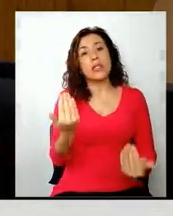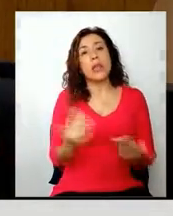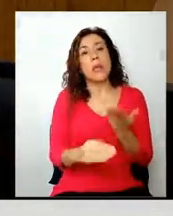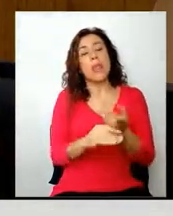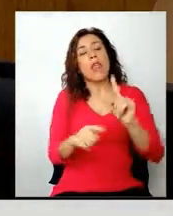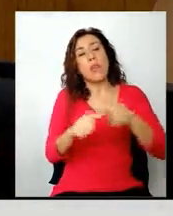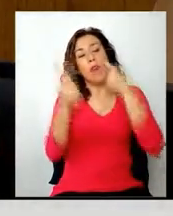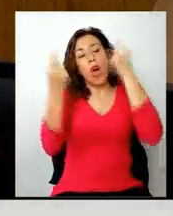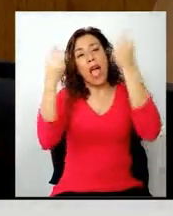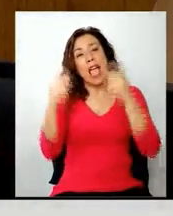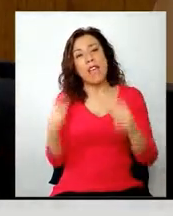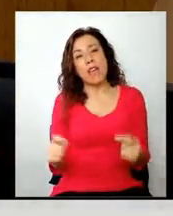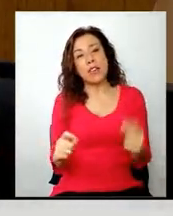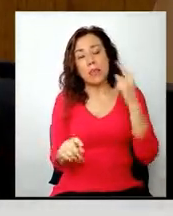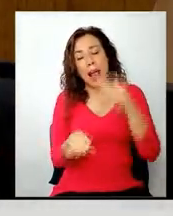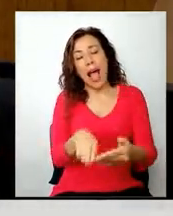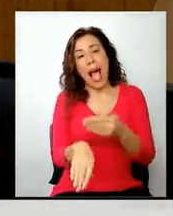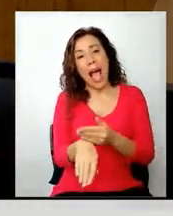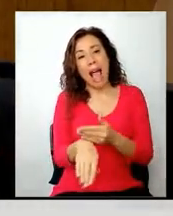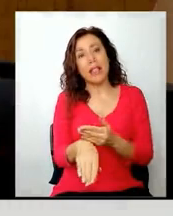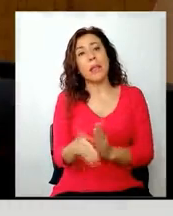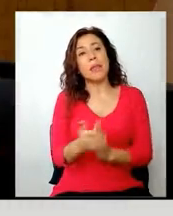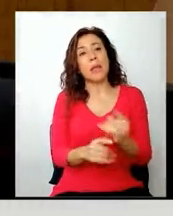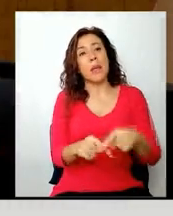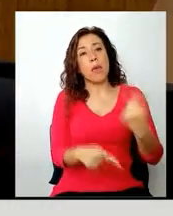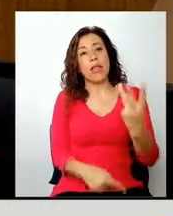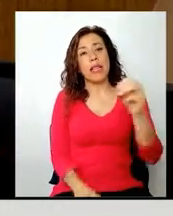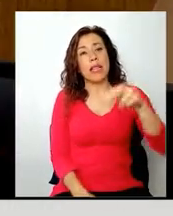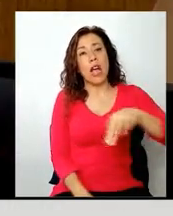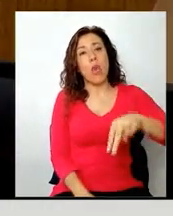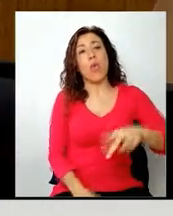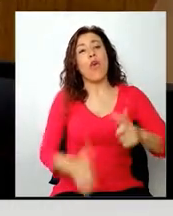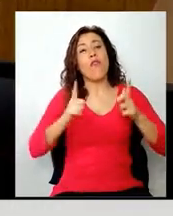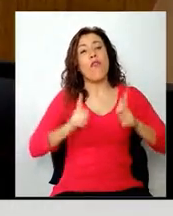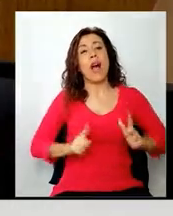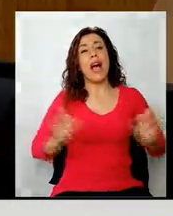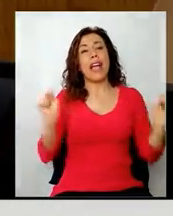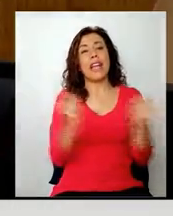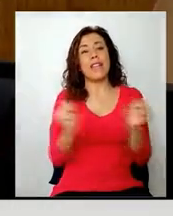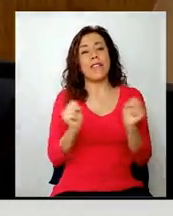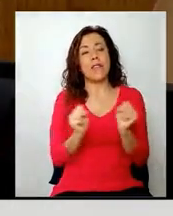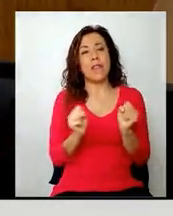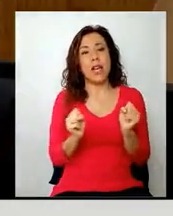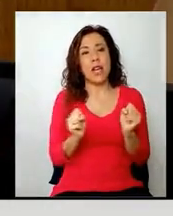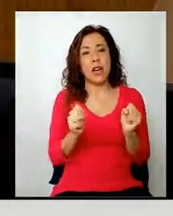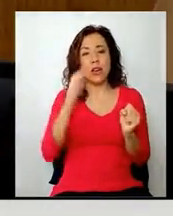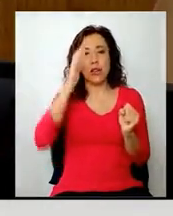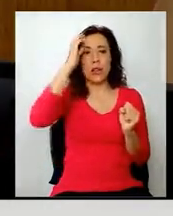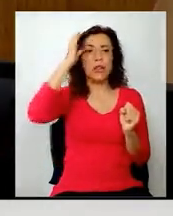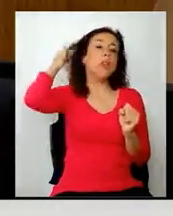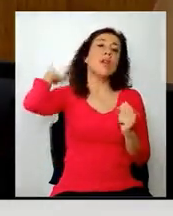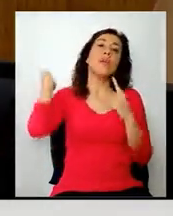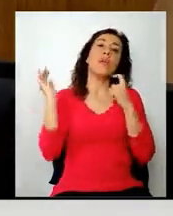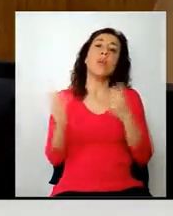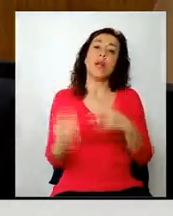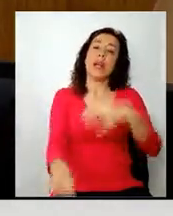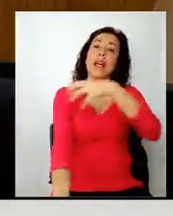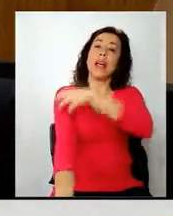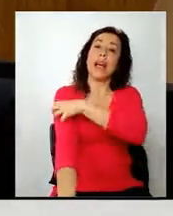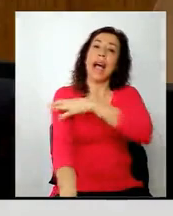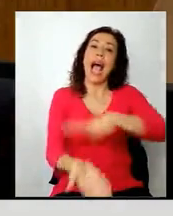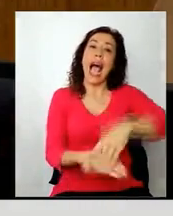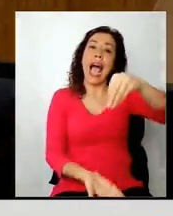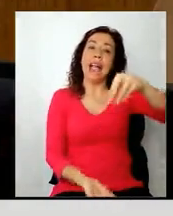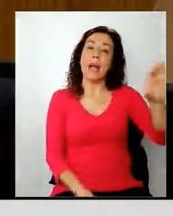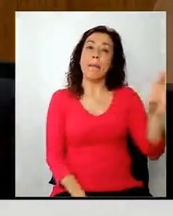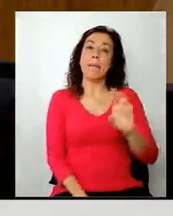medida adelantar y extender desde el próximo 30 de junio las vacaciones de invierno considerando presidenta que desde la región de arica y parinacota